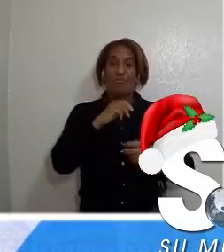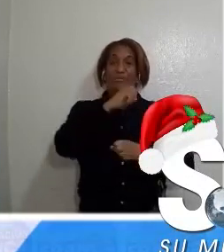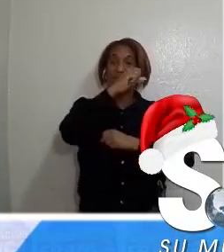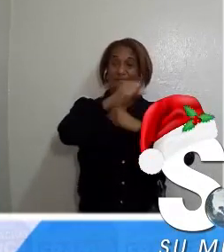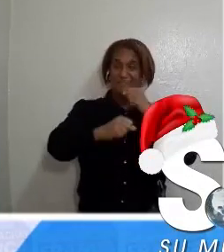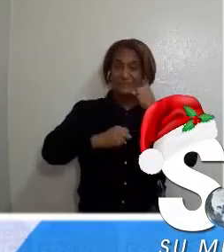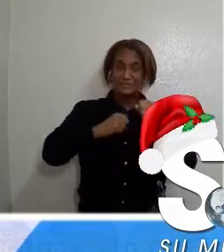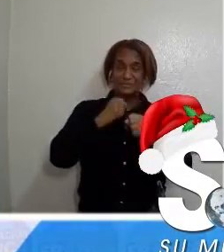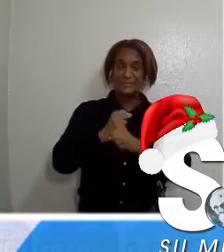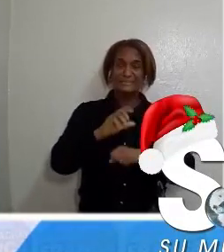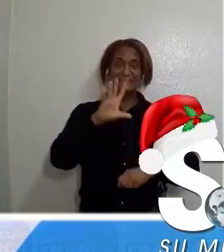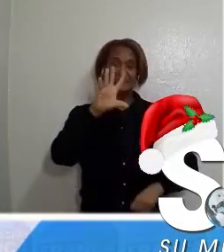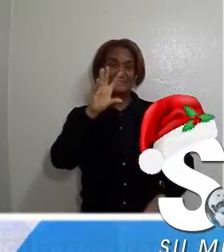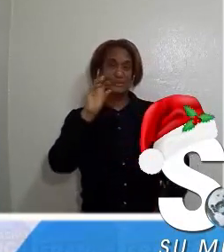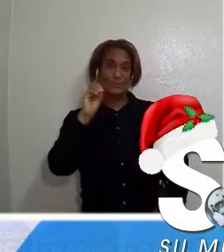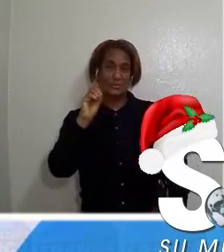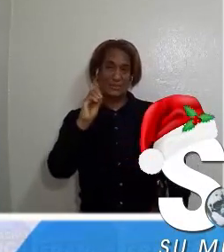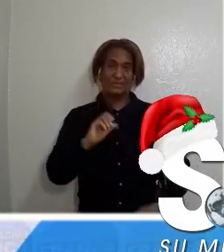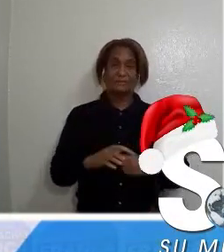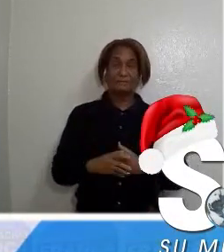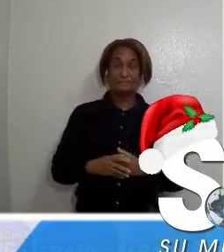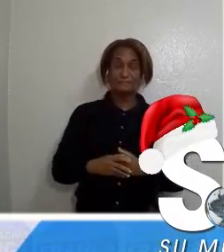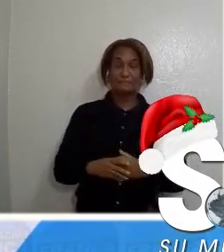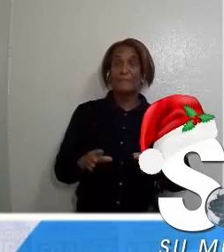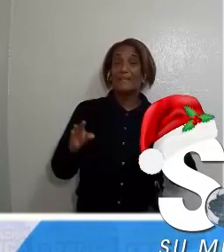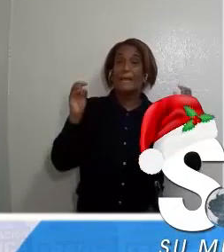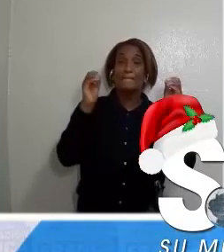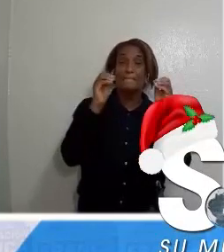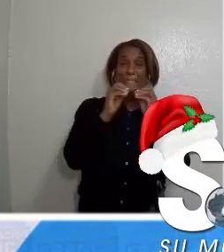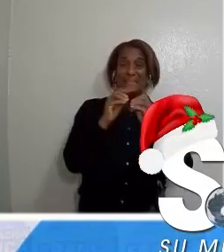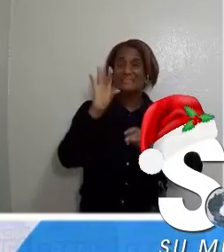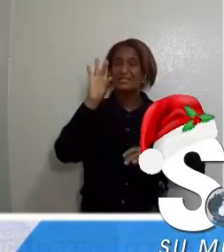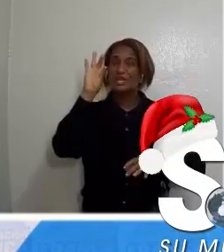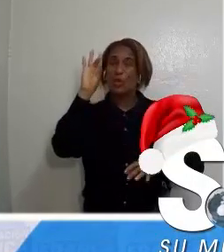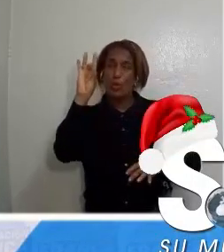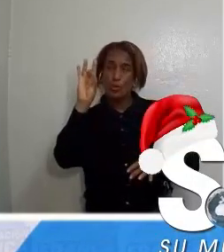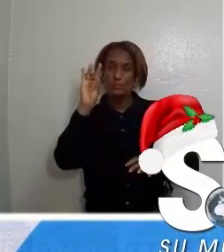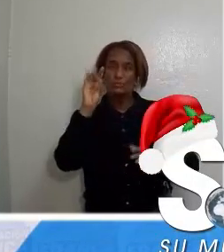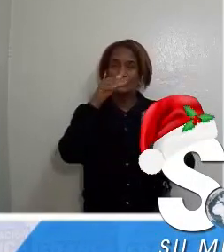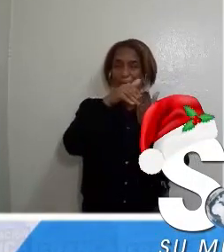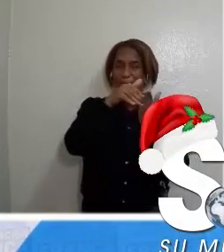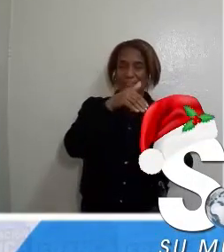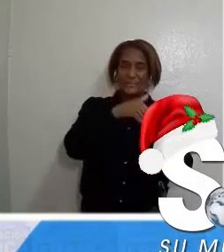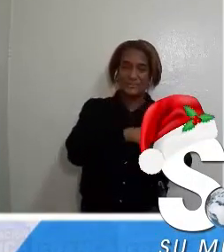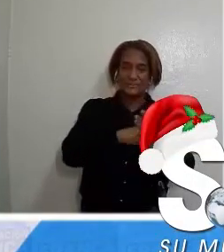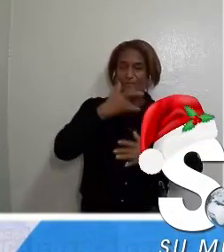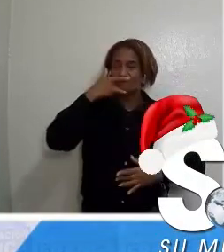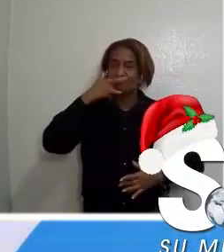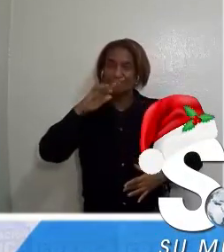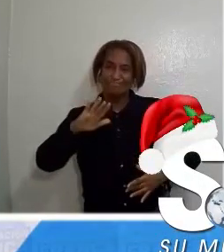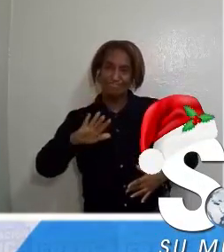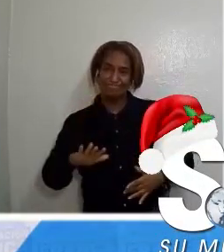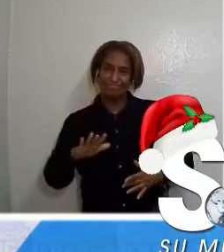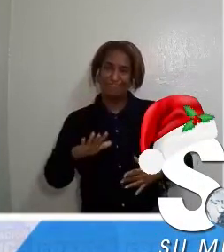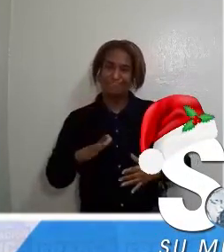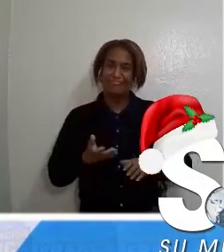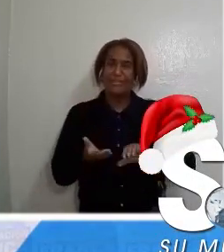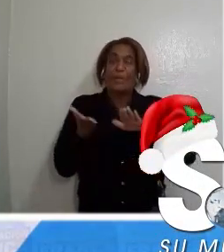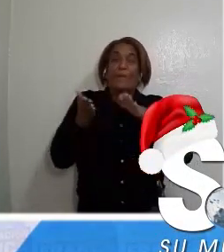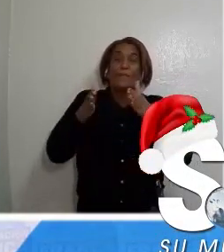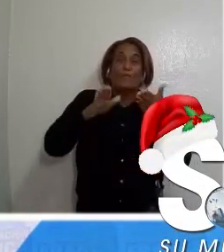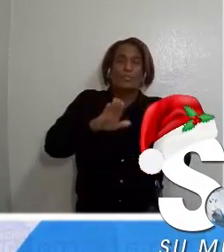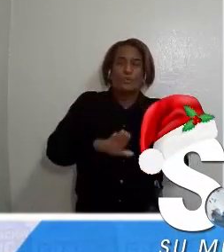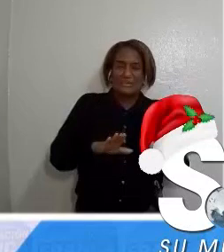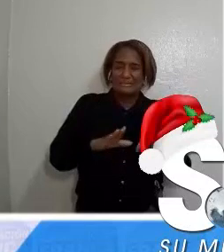ningún gobierno échese la culpa a usted cada uno tiene que aportar cada uno tiene que dar ejemplo cada uno tiene que